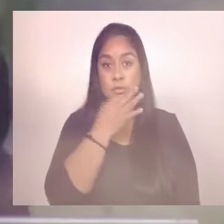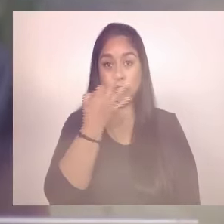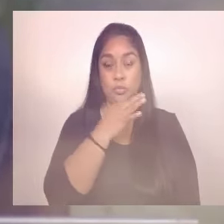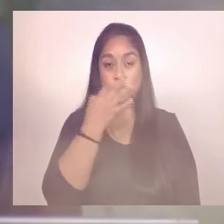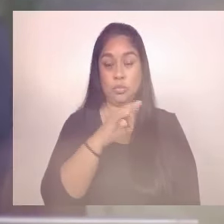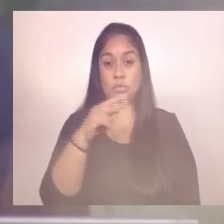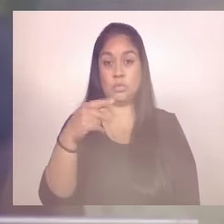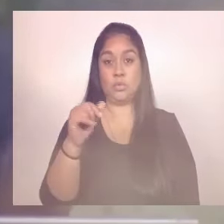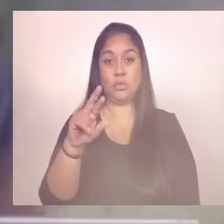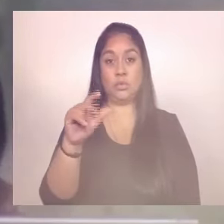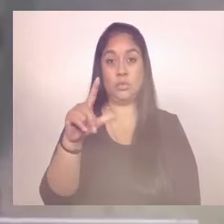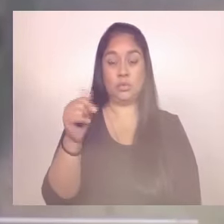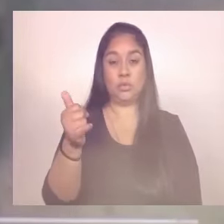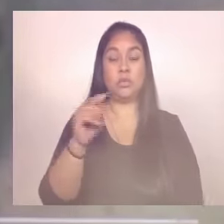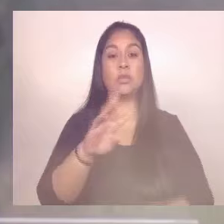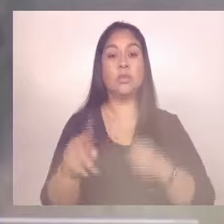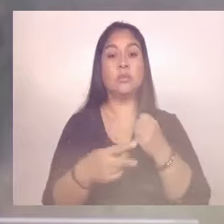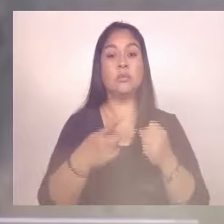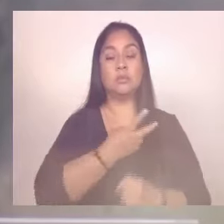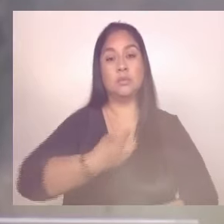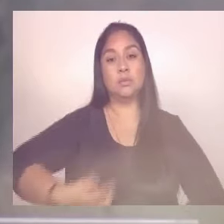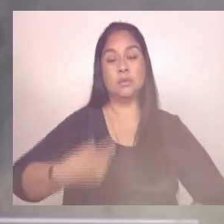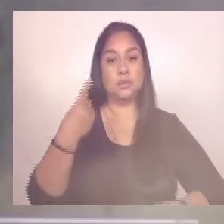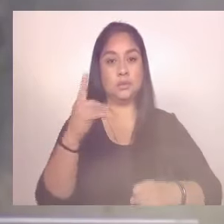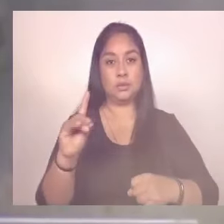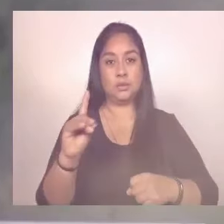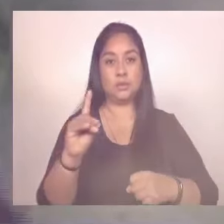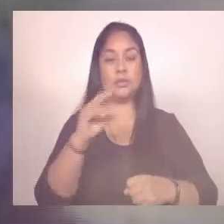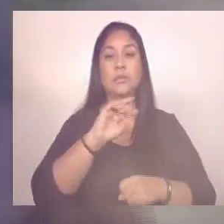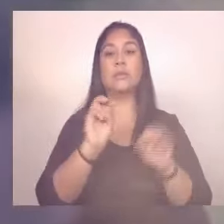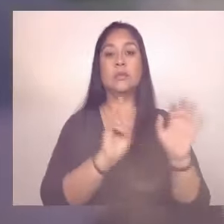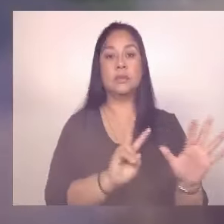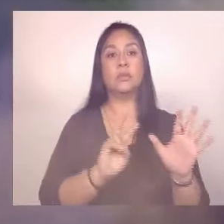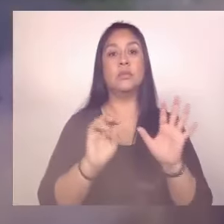señora Carla Rodríguez, vicepresidente del